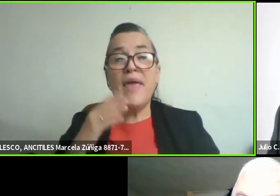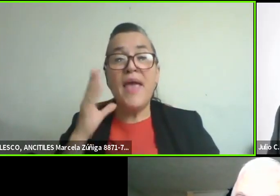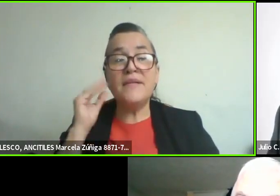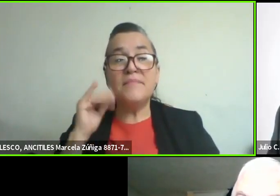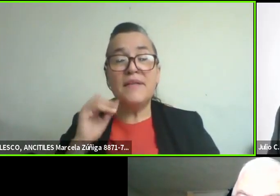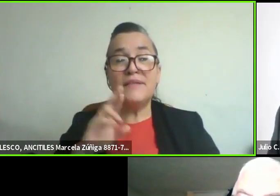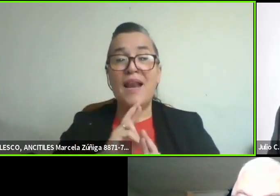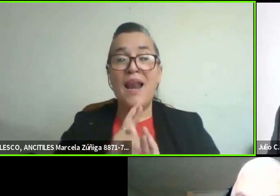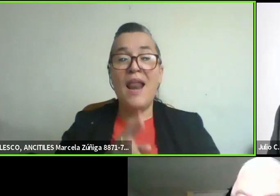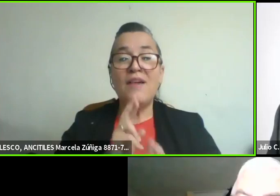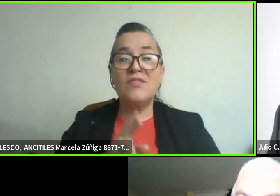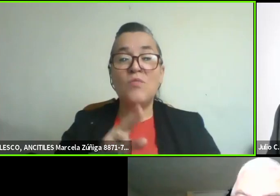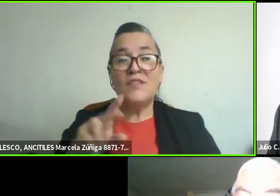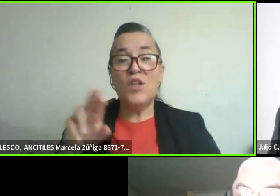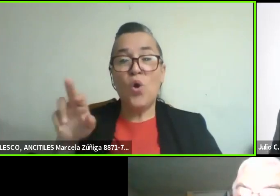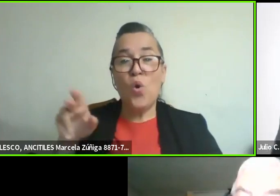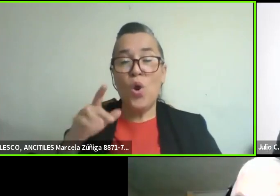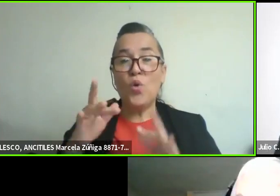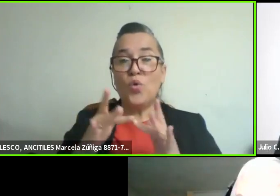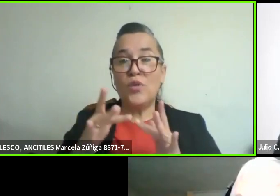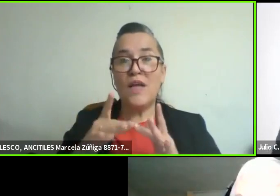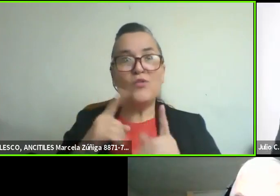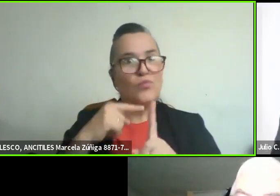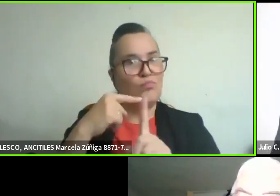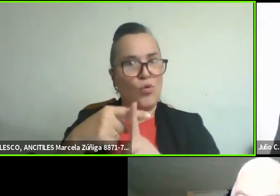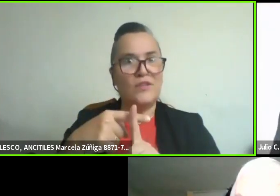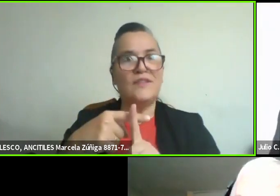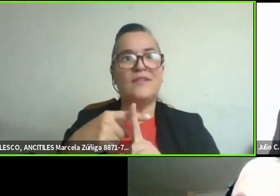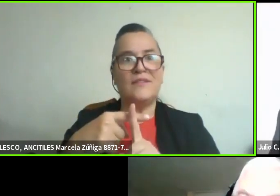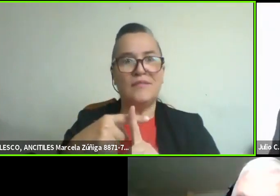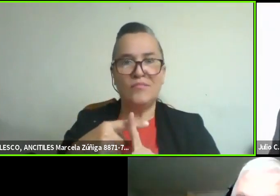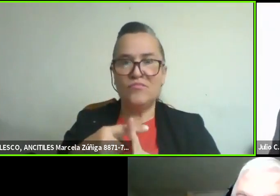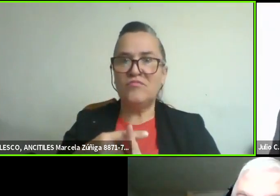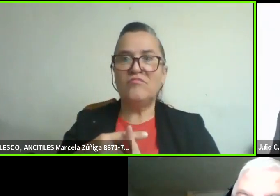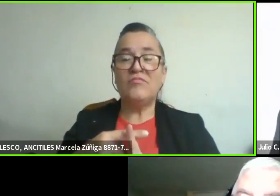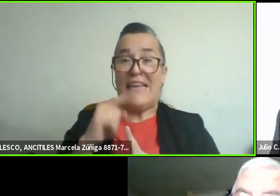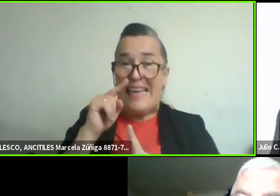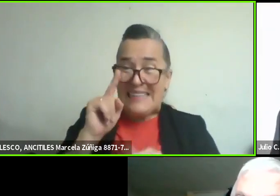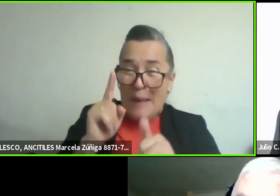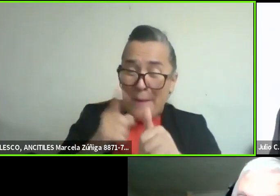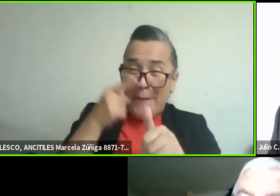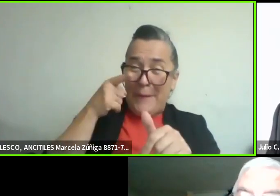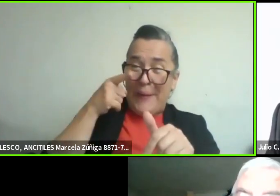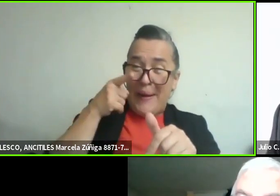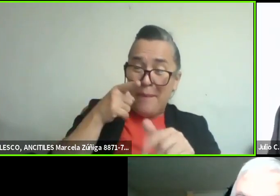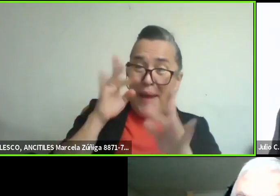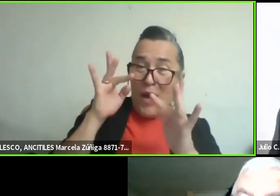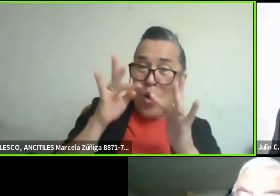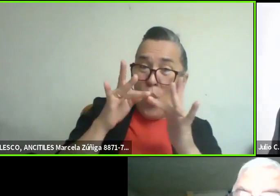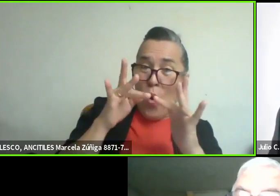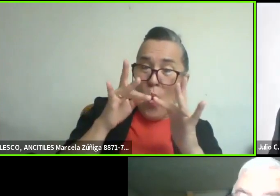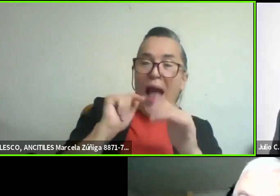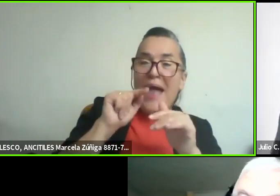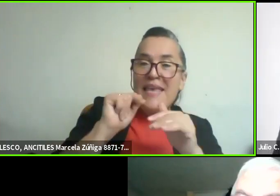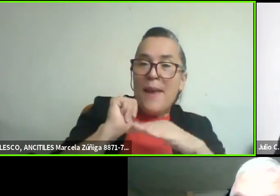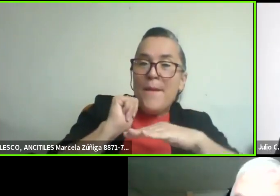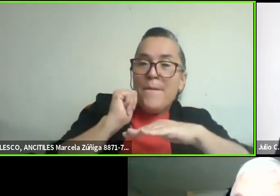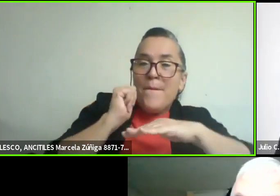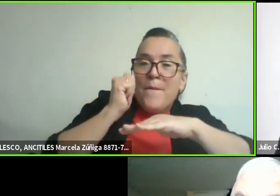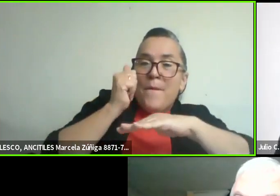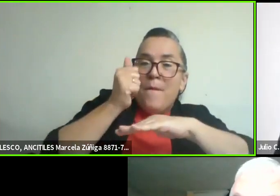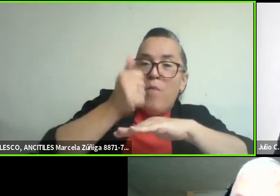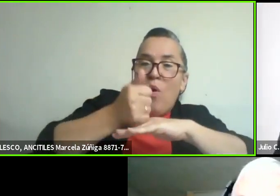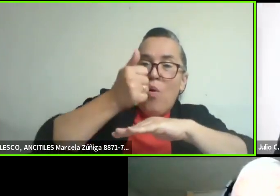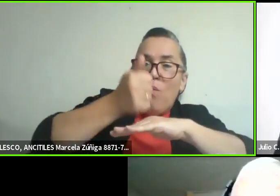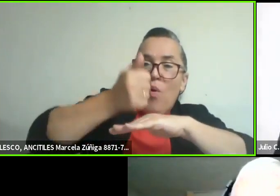colegas y las colegas ante un contacto así es positiva y sobre ese primer contacto se va montando la posibilidad de una colaboración